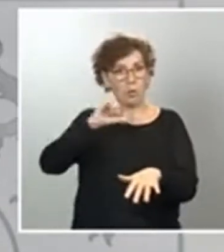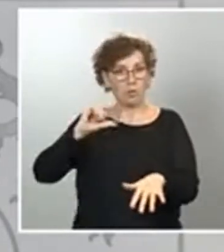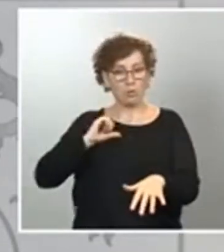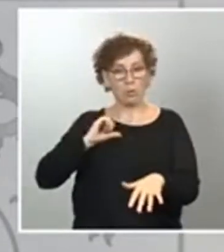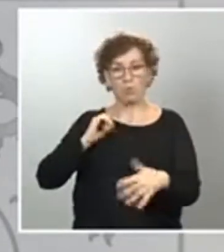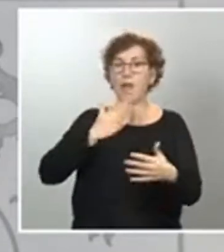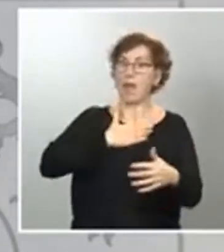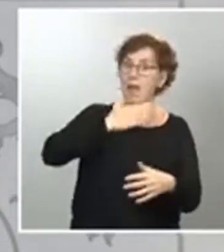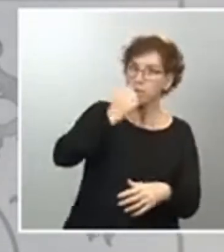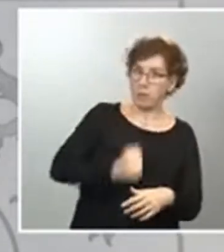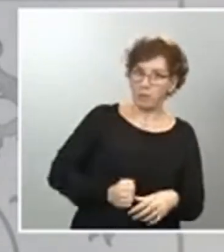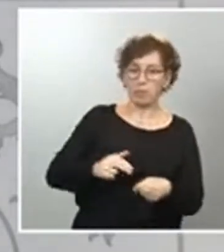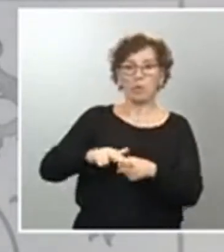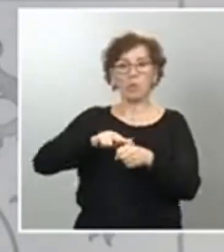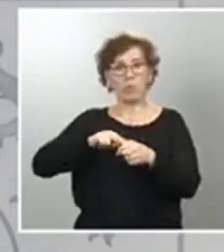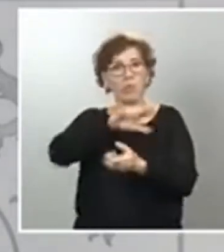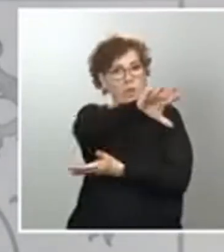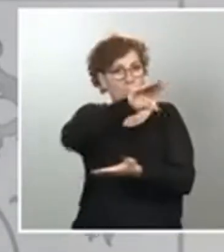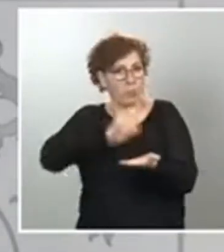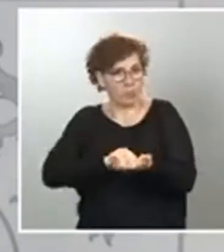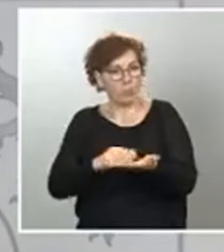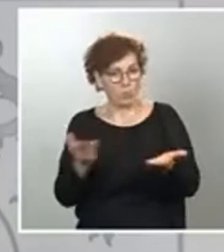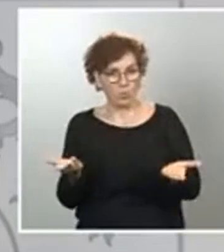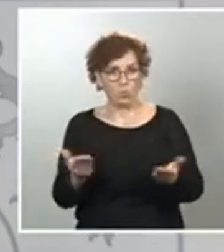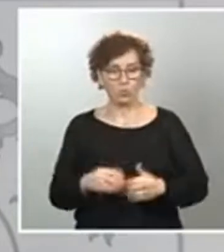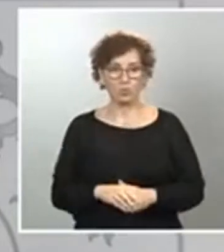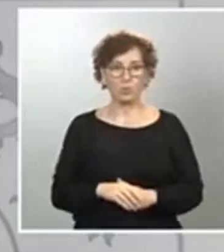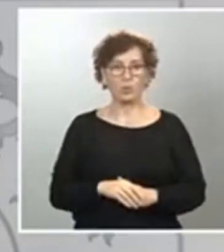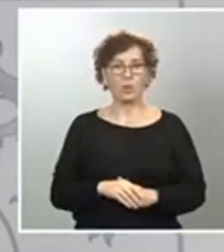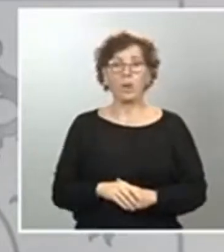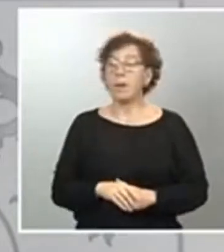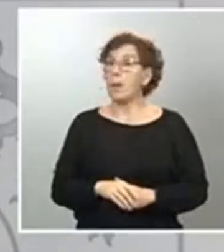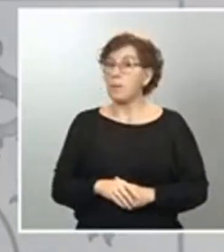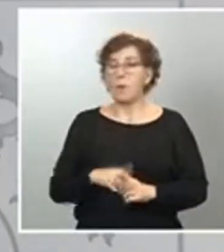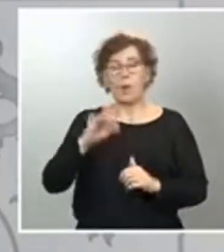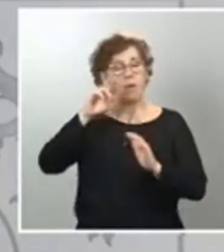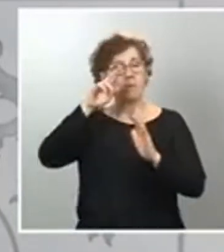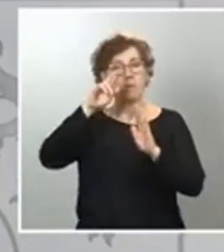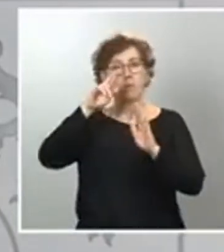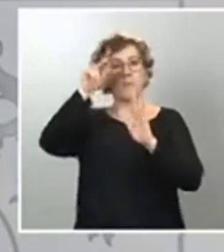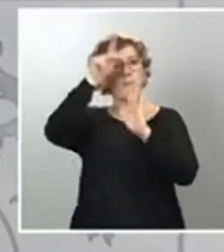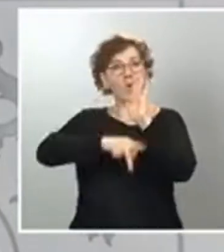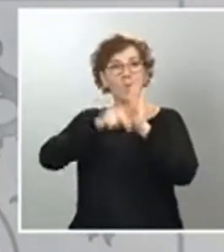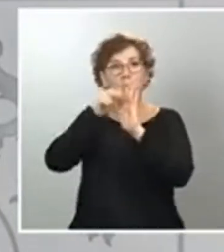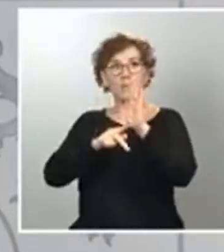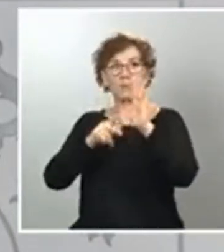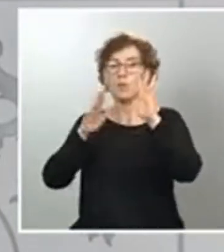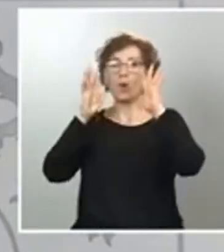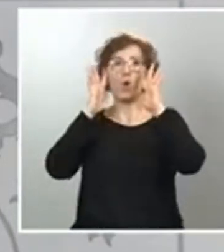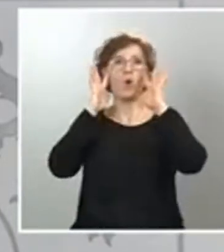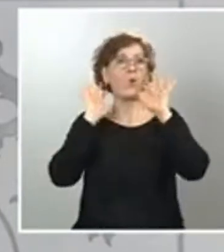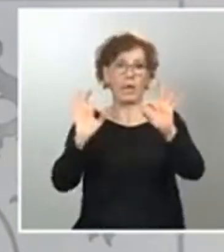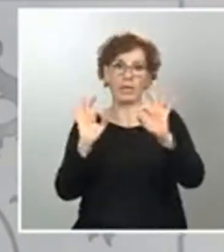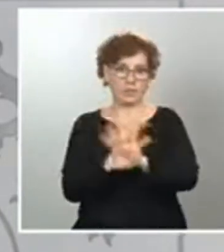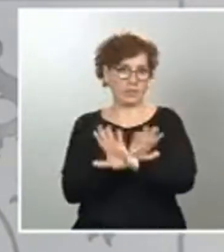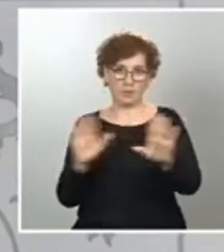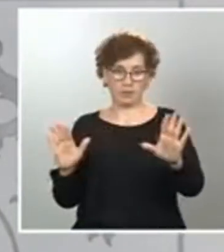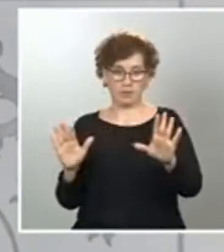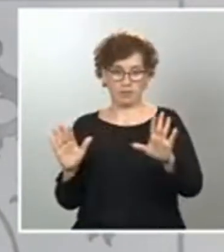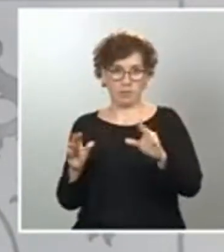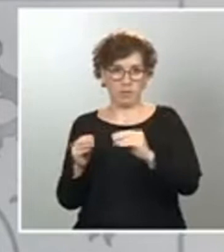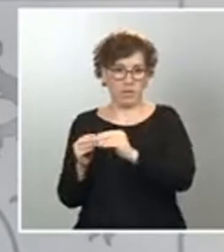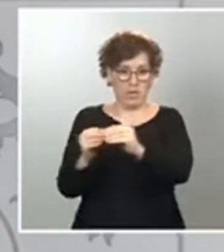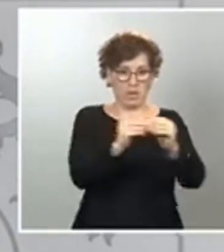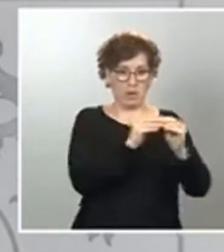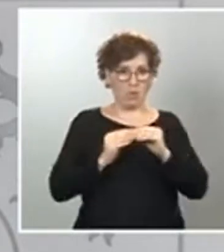las provincias. Pero habrá unas reglas coherentes y compartidas para estos avances. La pregunta es cómo se